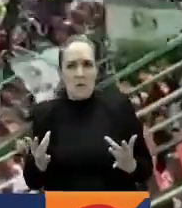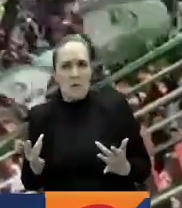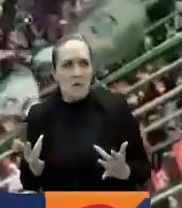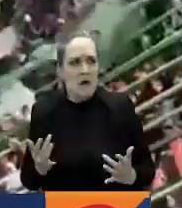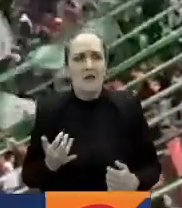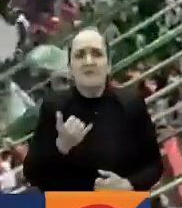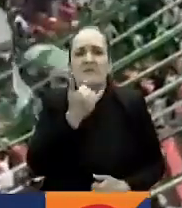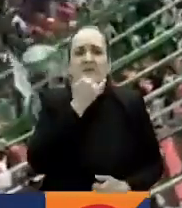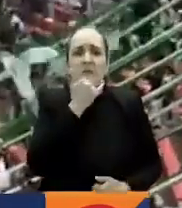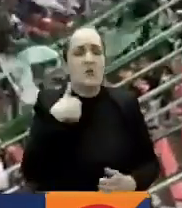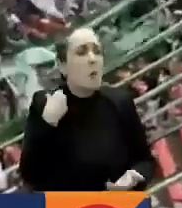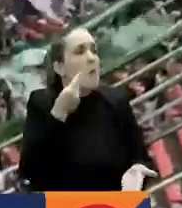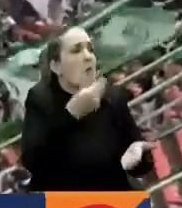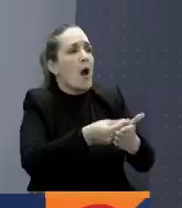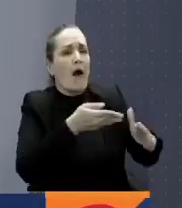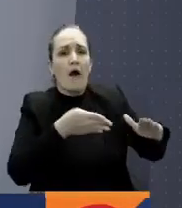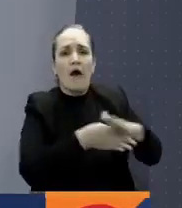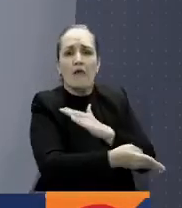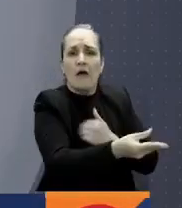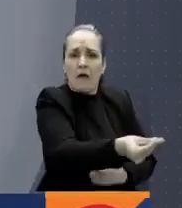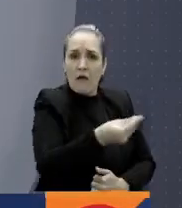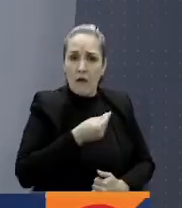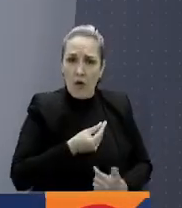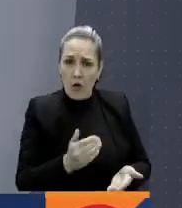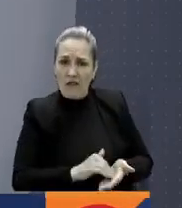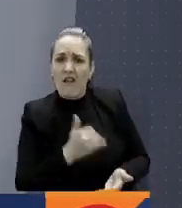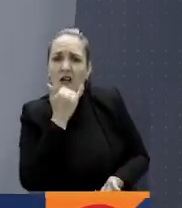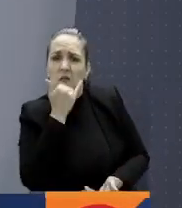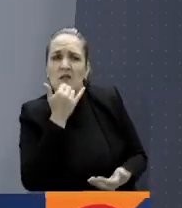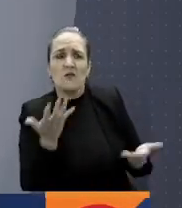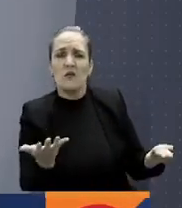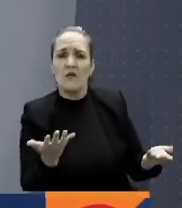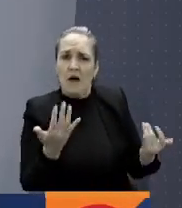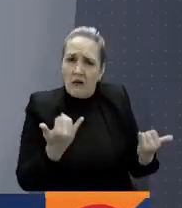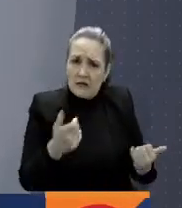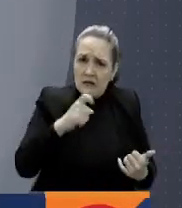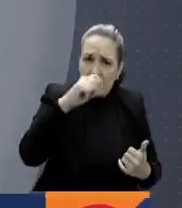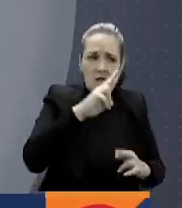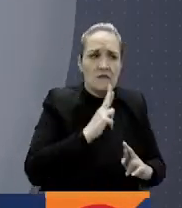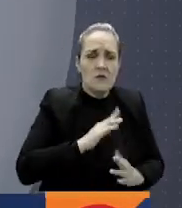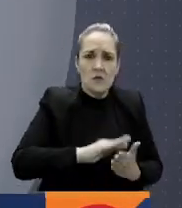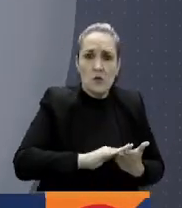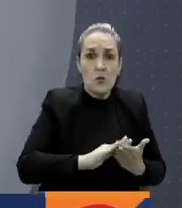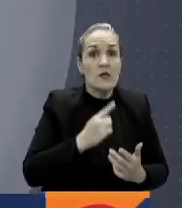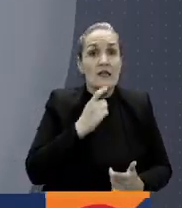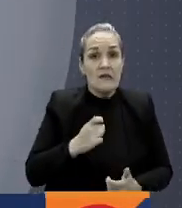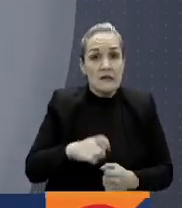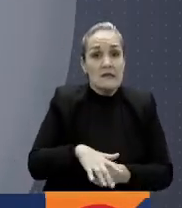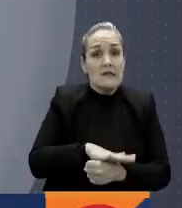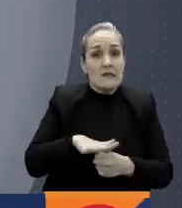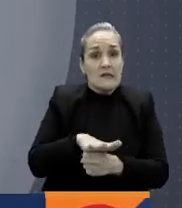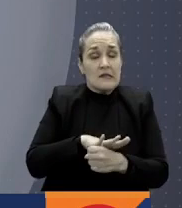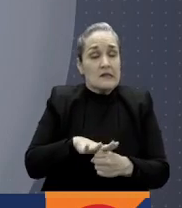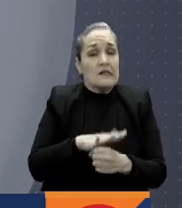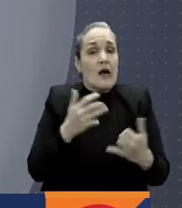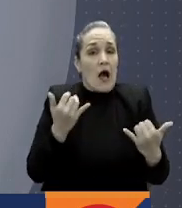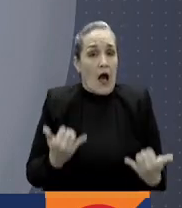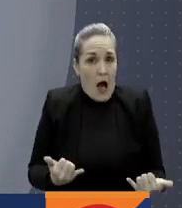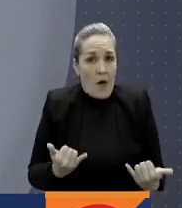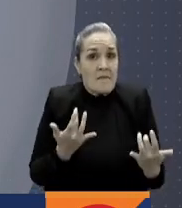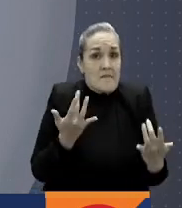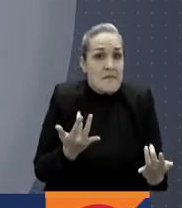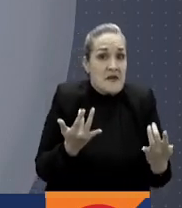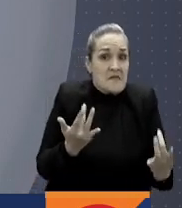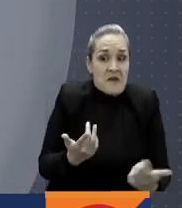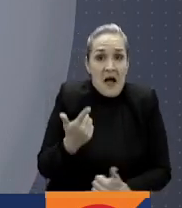con el dinero del partido para el día de hoy, así que es una situación bastante compleja la que está viviendo y se está esperando, por supuesto. Los clubes